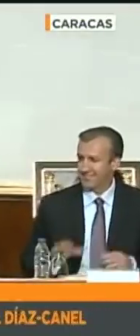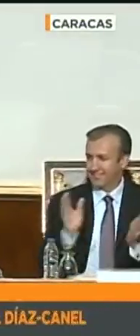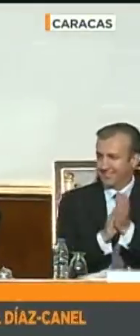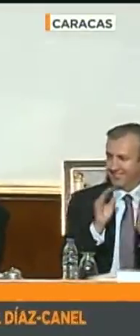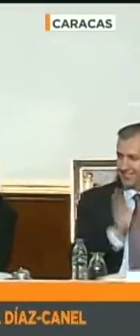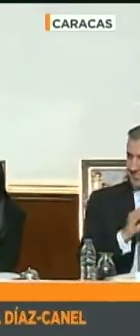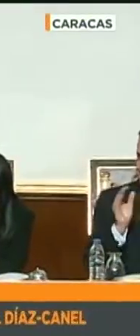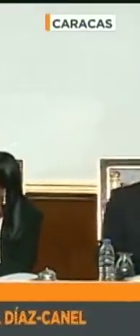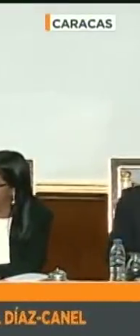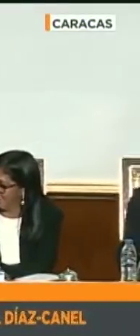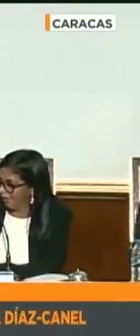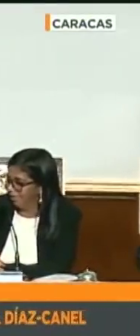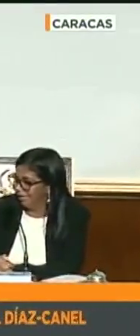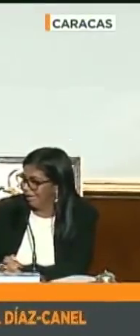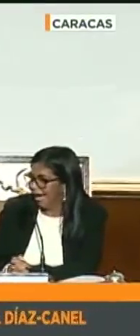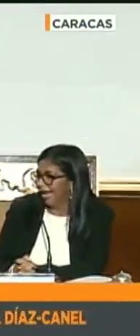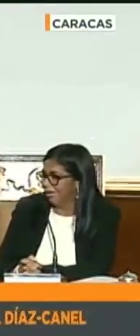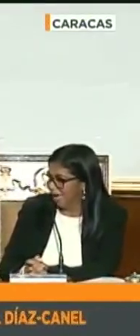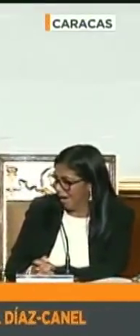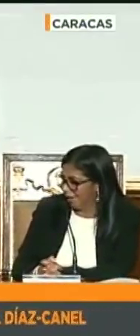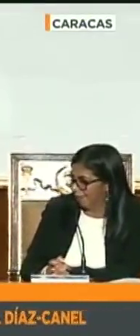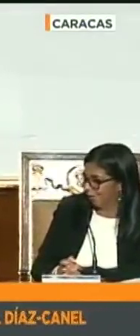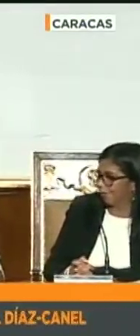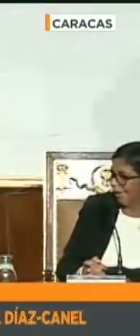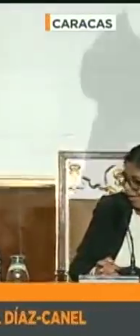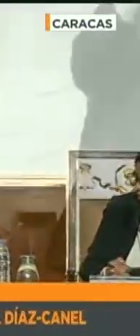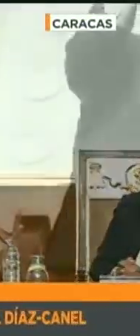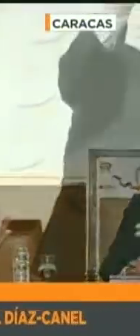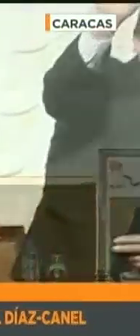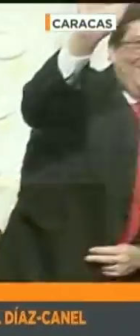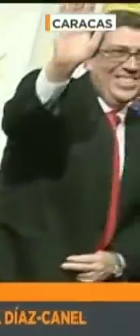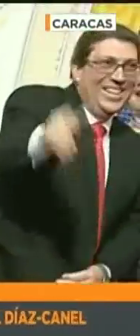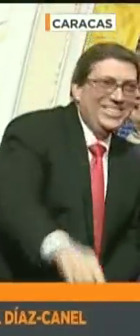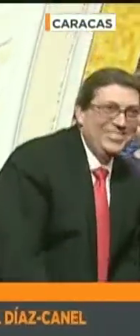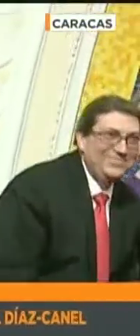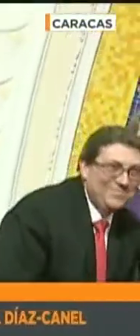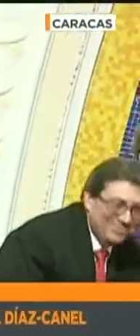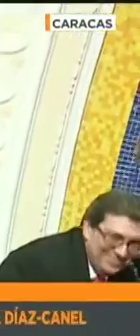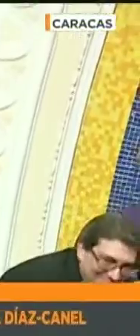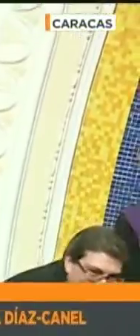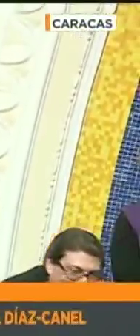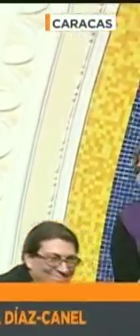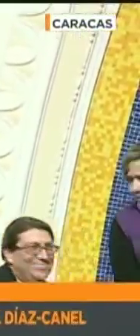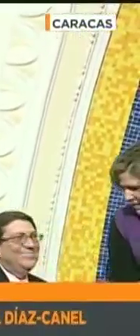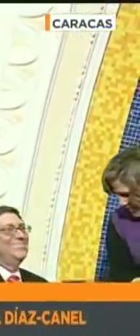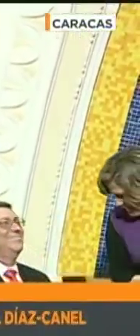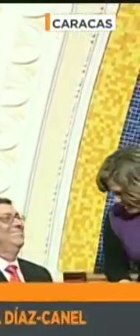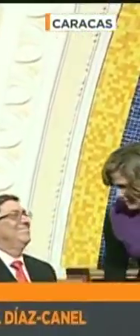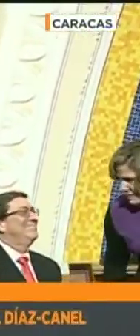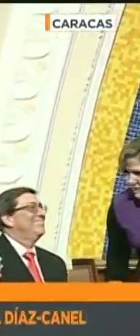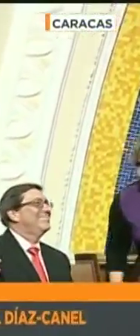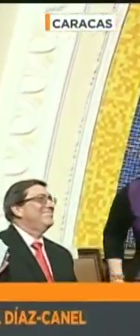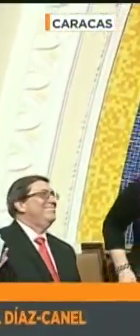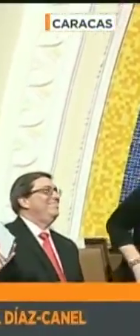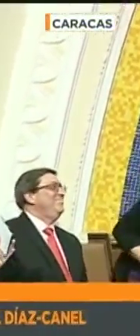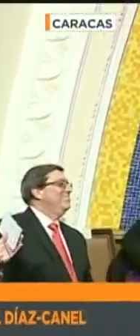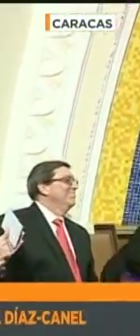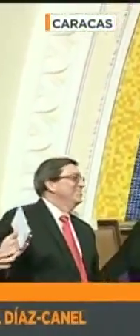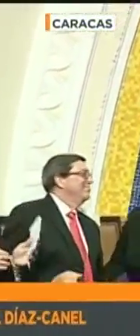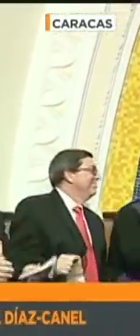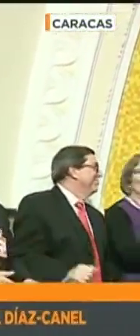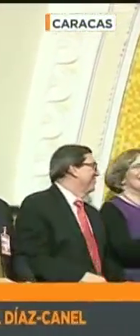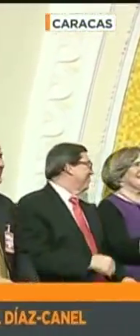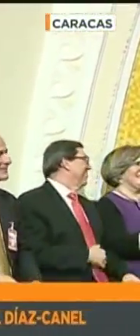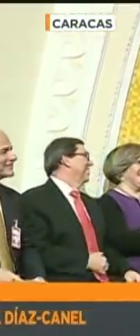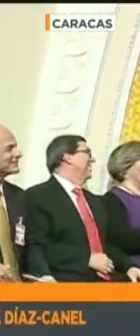nos acompaña el día de hoy, al embajador Rogelio Polanco y a la distinguida